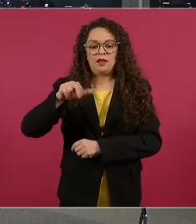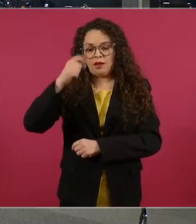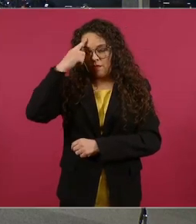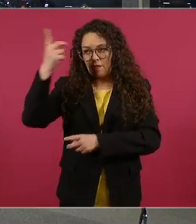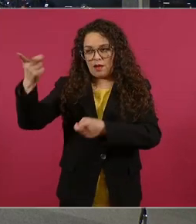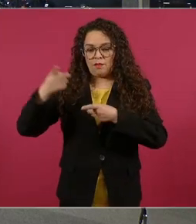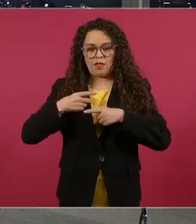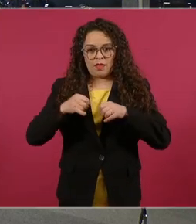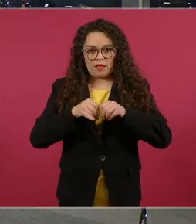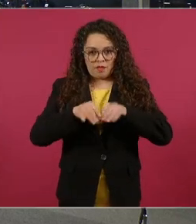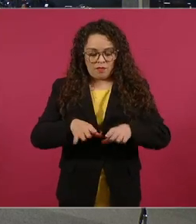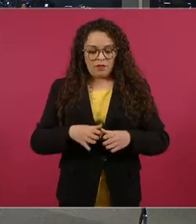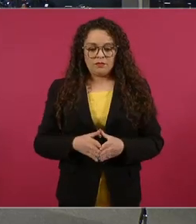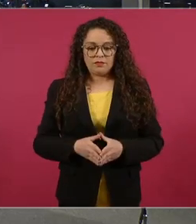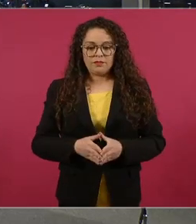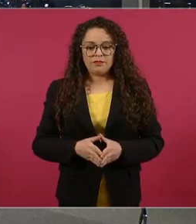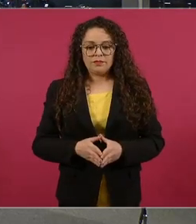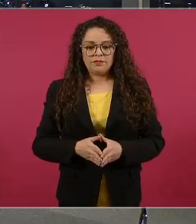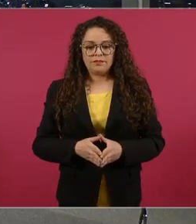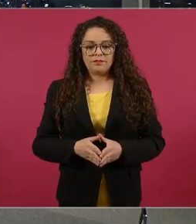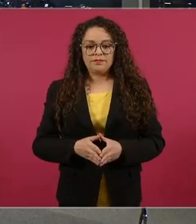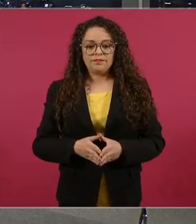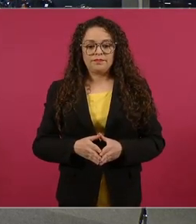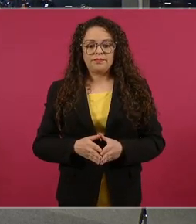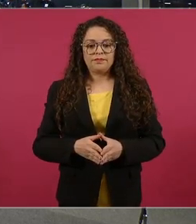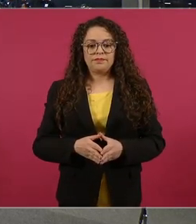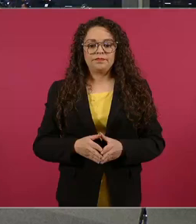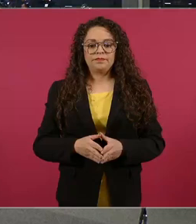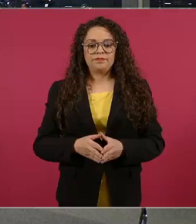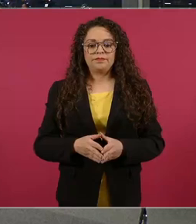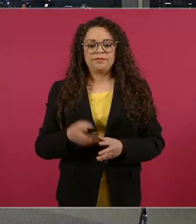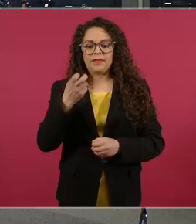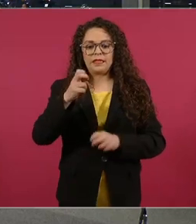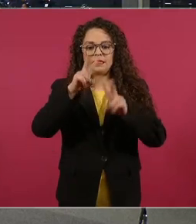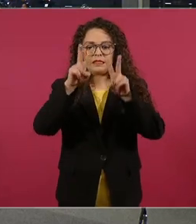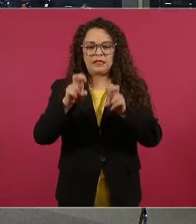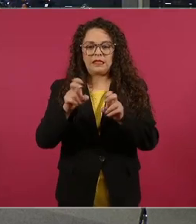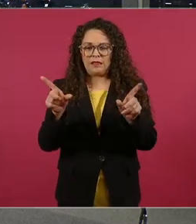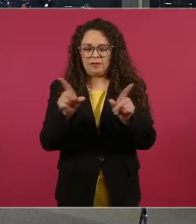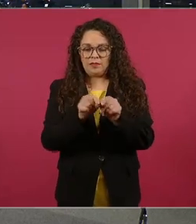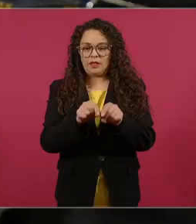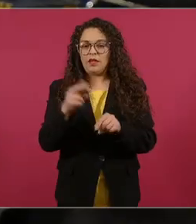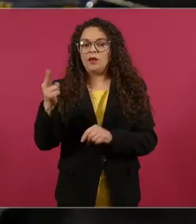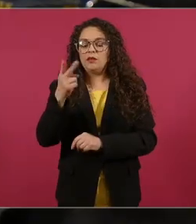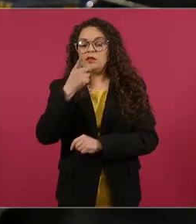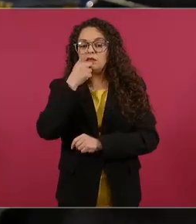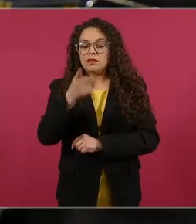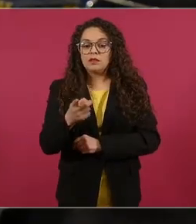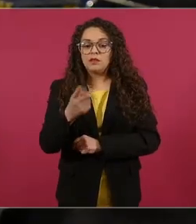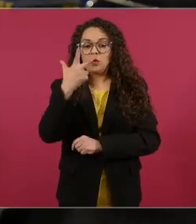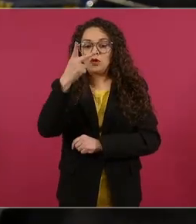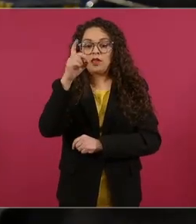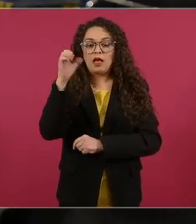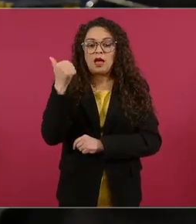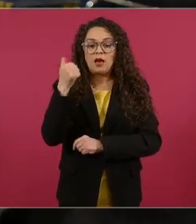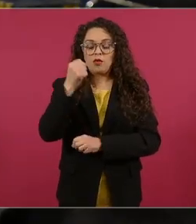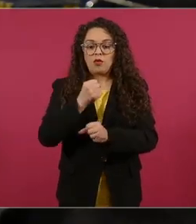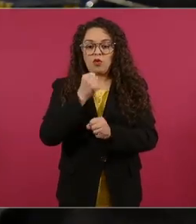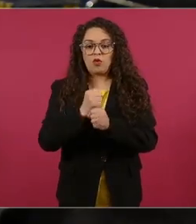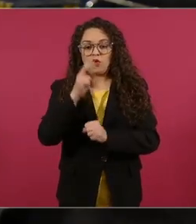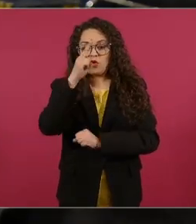Presidente, solamente para acabar ese tema, usted mencionaba el 8 de agosto de 2022